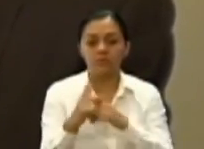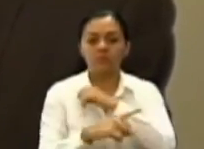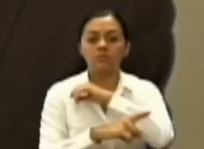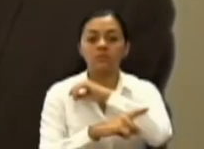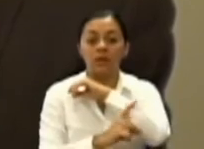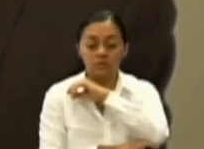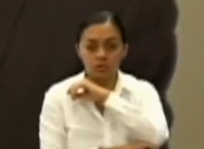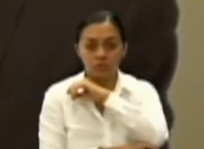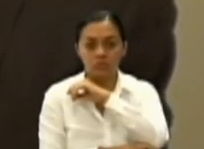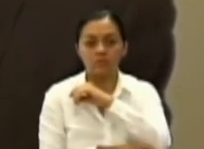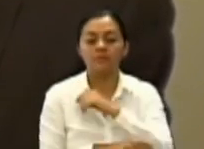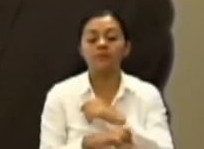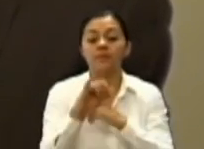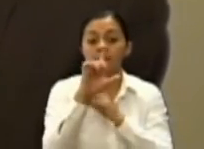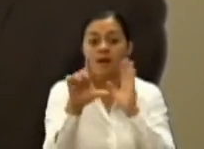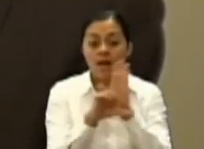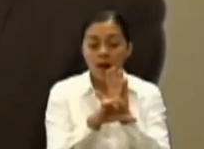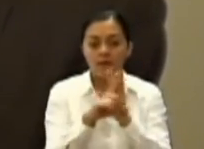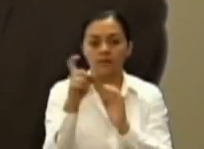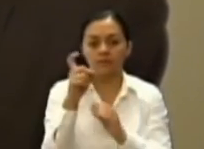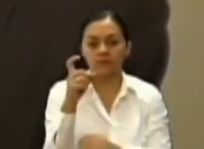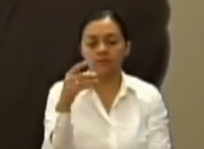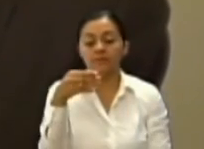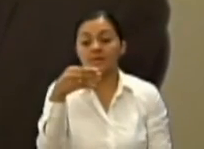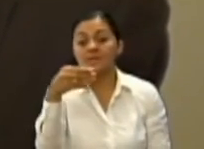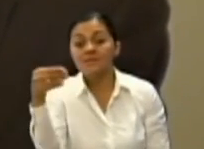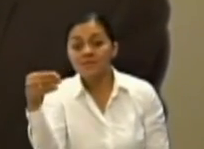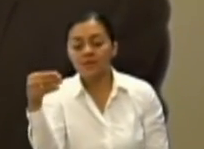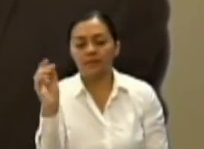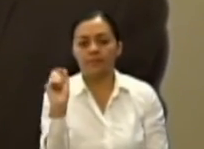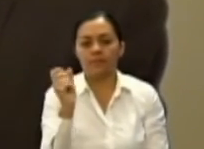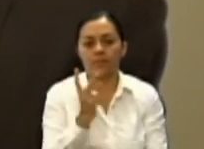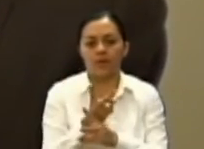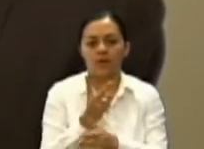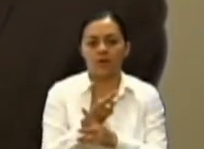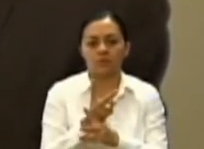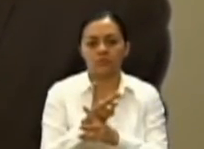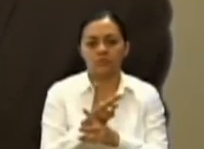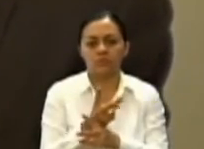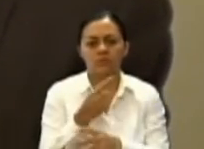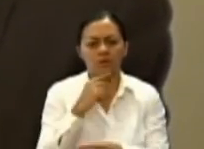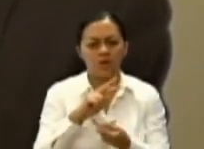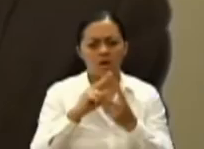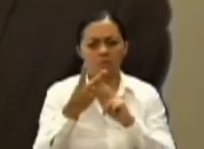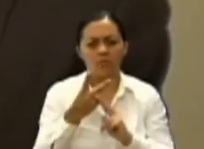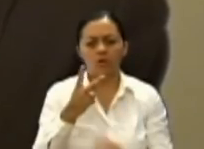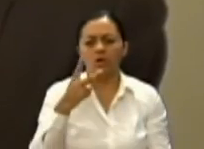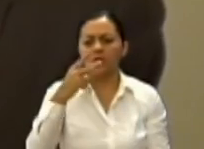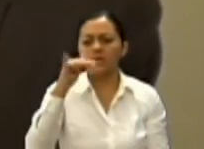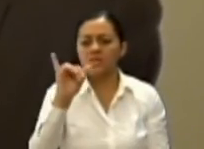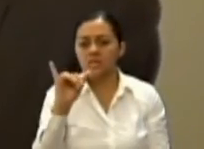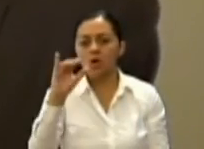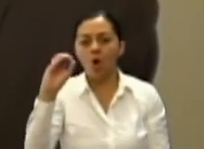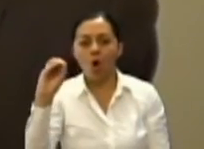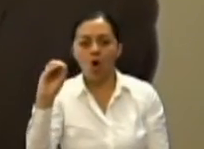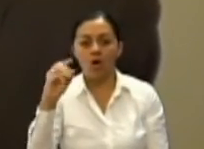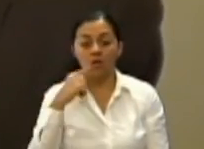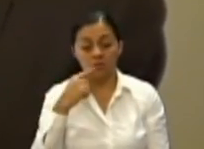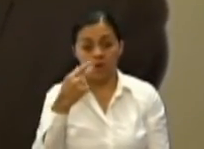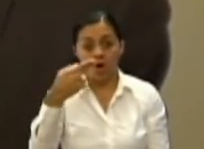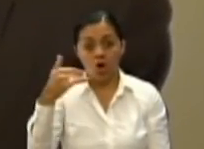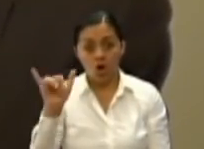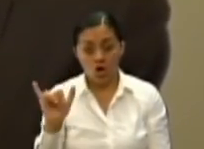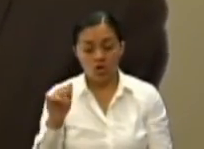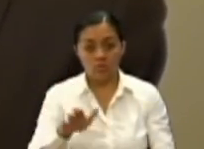las acciones ilegales innecesarias y peligrosas cambiaron la iv por lado cuando eso lo publicó diario hoy